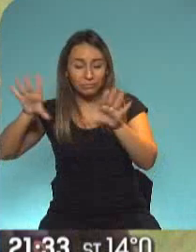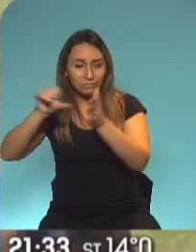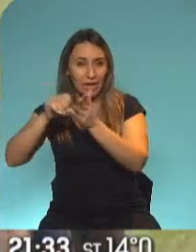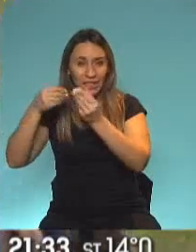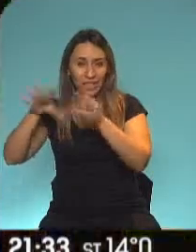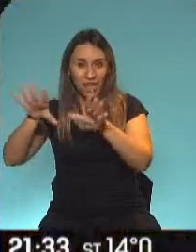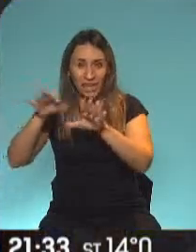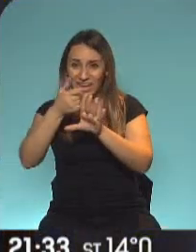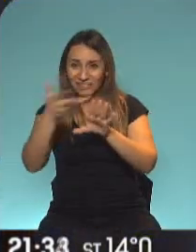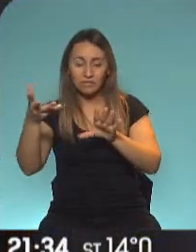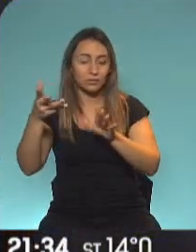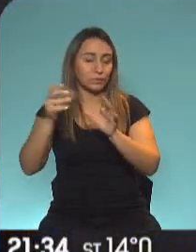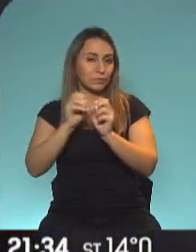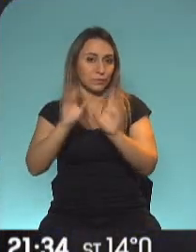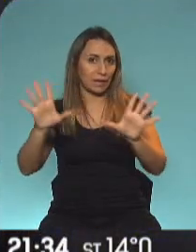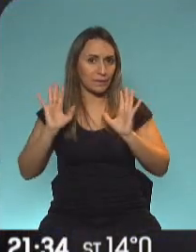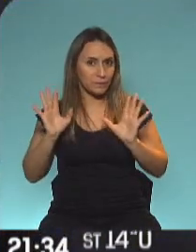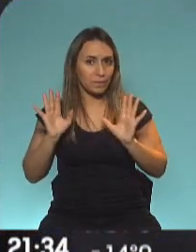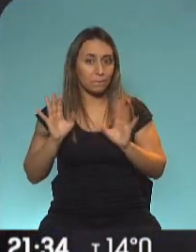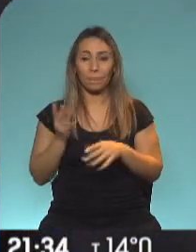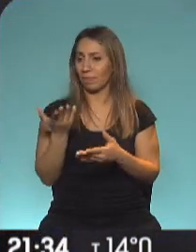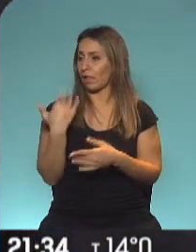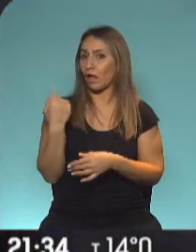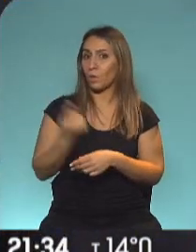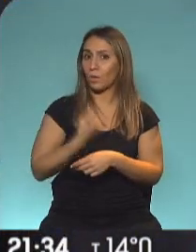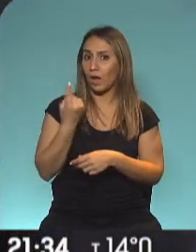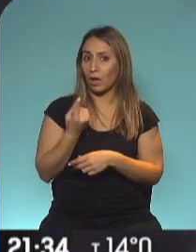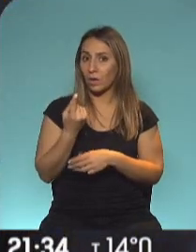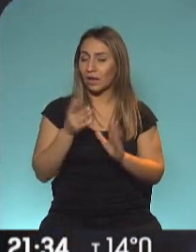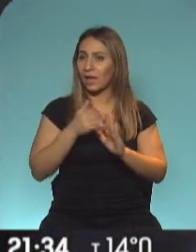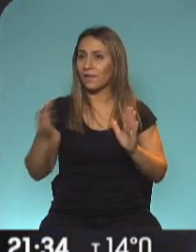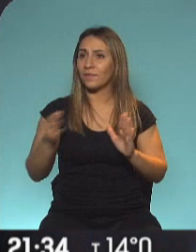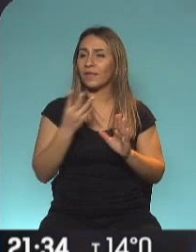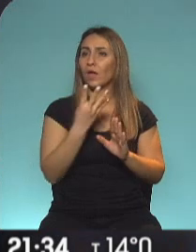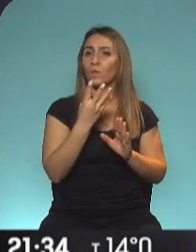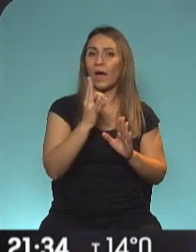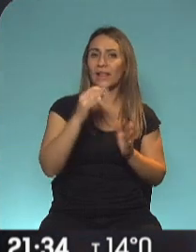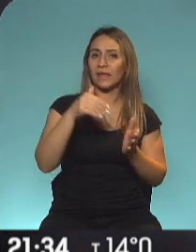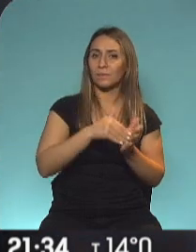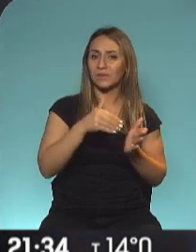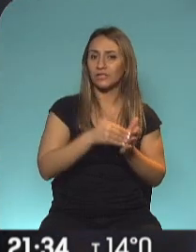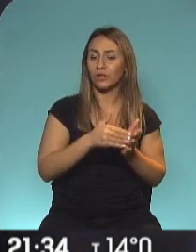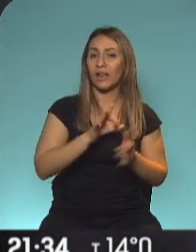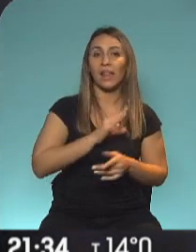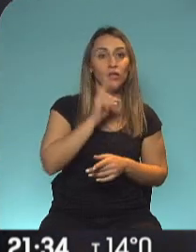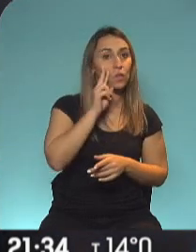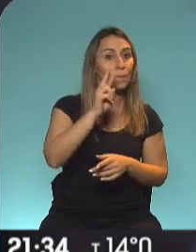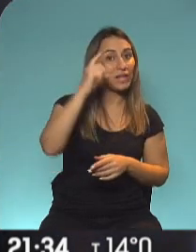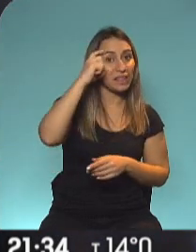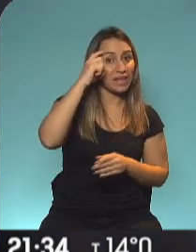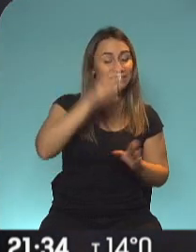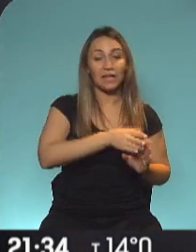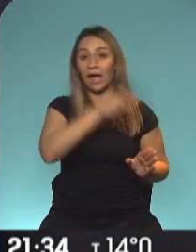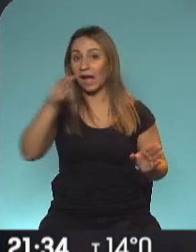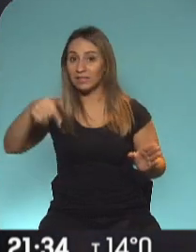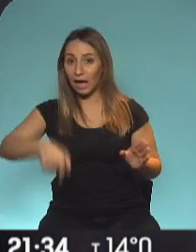última década, las personas desplazadas han pasado de 40 millones de personas a finales del año 2010 a